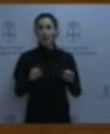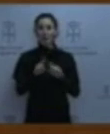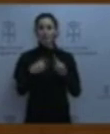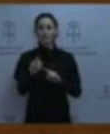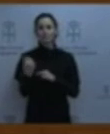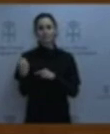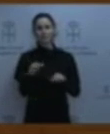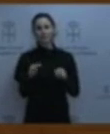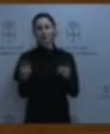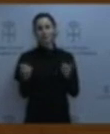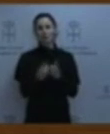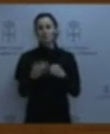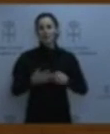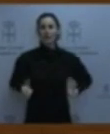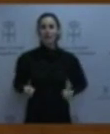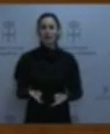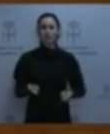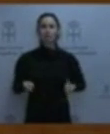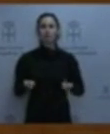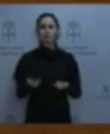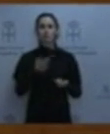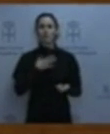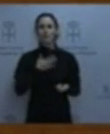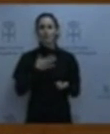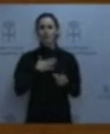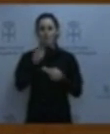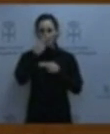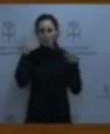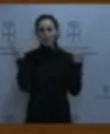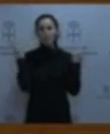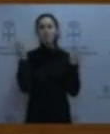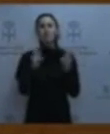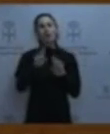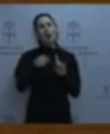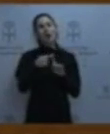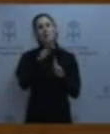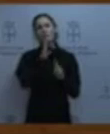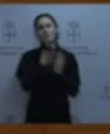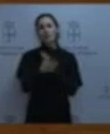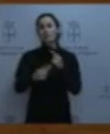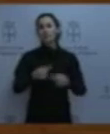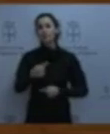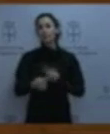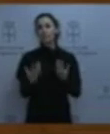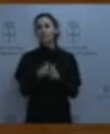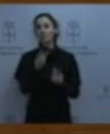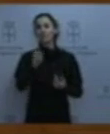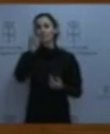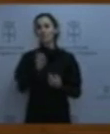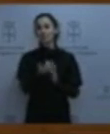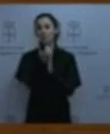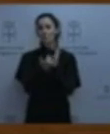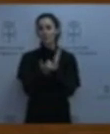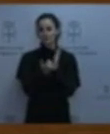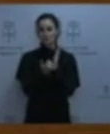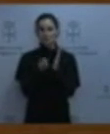mirada demasiado corta para los gastos de los suyos con lo público. Pero es que además de todo esto, para dejar una familia con el 20% menos de salario